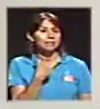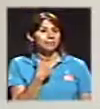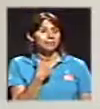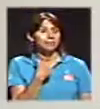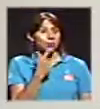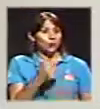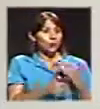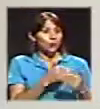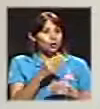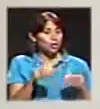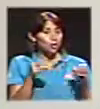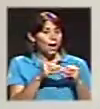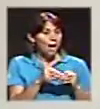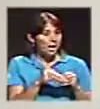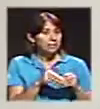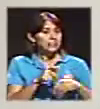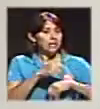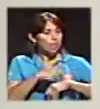un proceso un poco más largo.